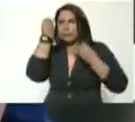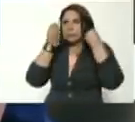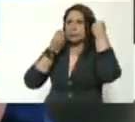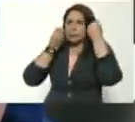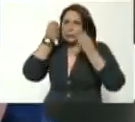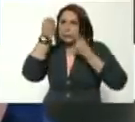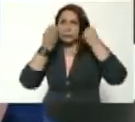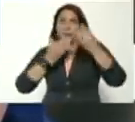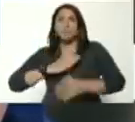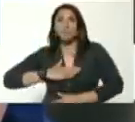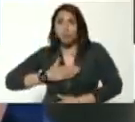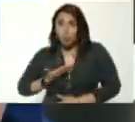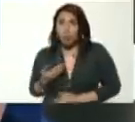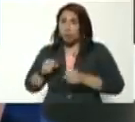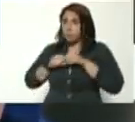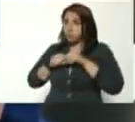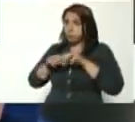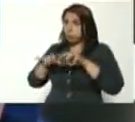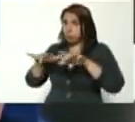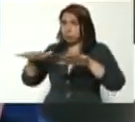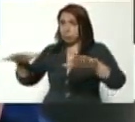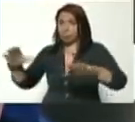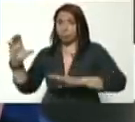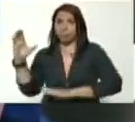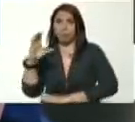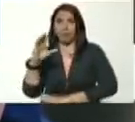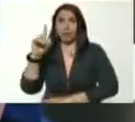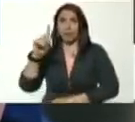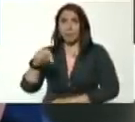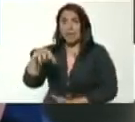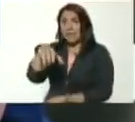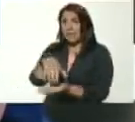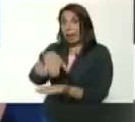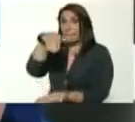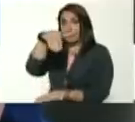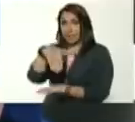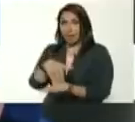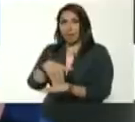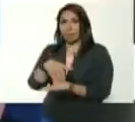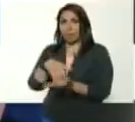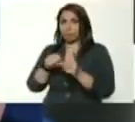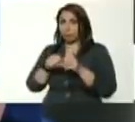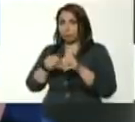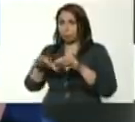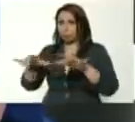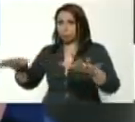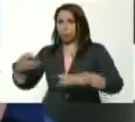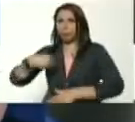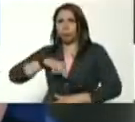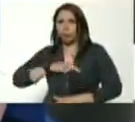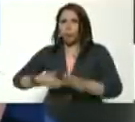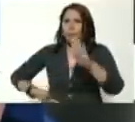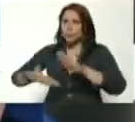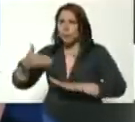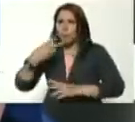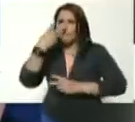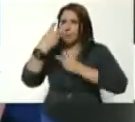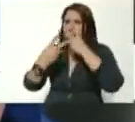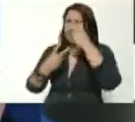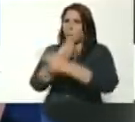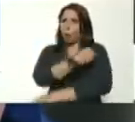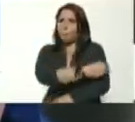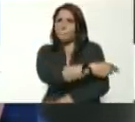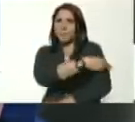estar circulando en la ciudad capital y en el estado Miranda el virus, y nos fuimos a hacer otros muestreos en los